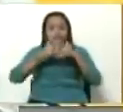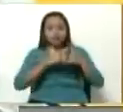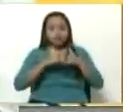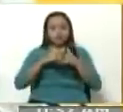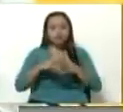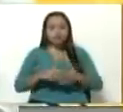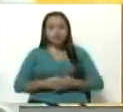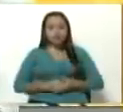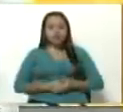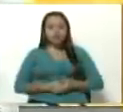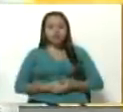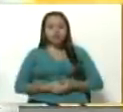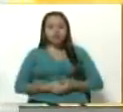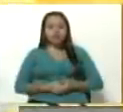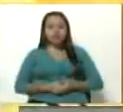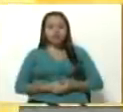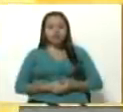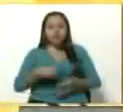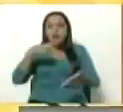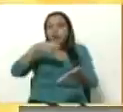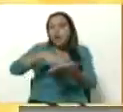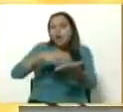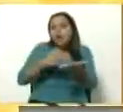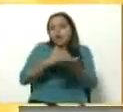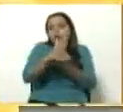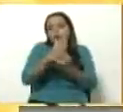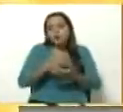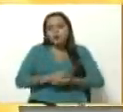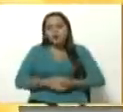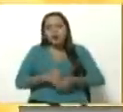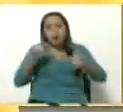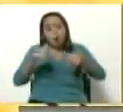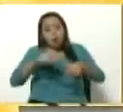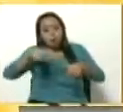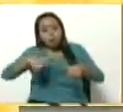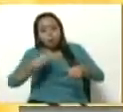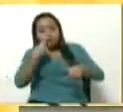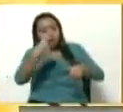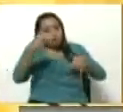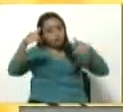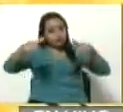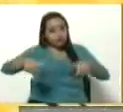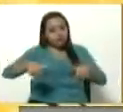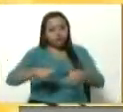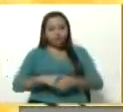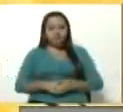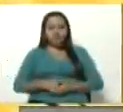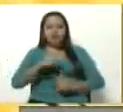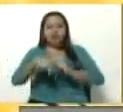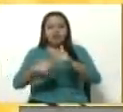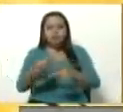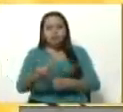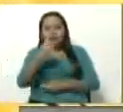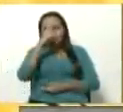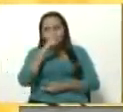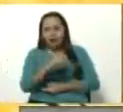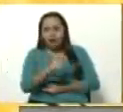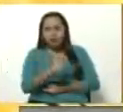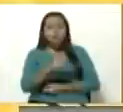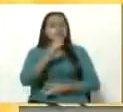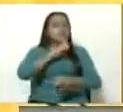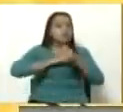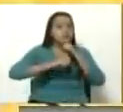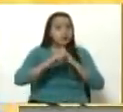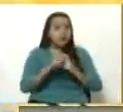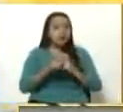norteamericano y sus arrodillados. Hoy podemos nosotros decir que después de todos estos años tormentosos